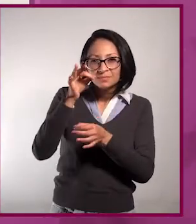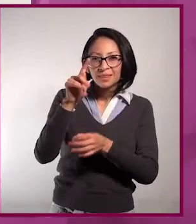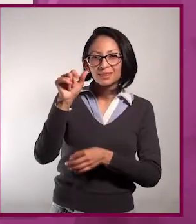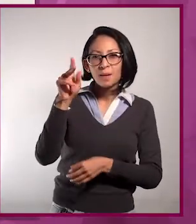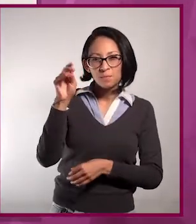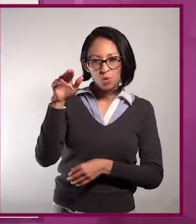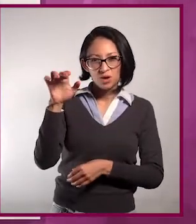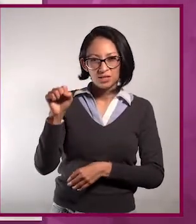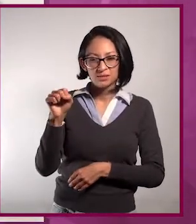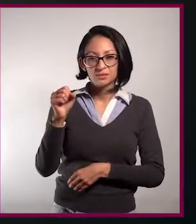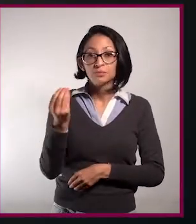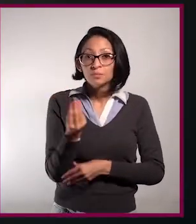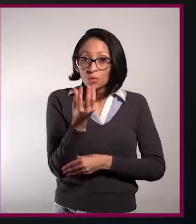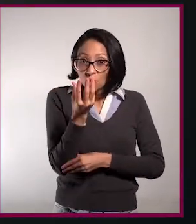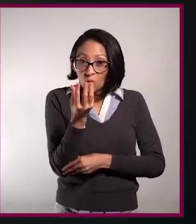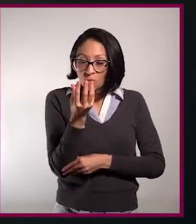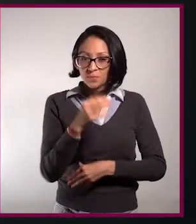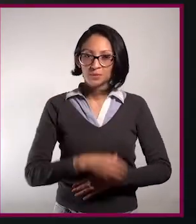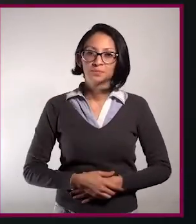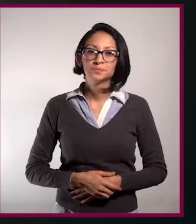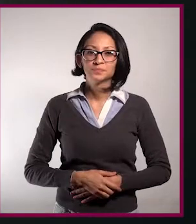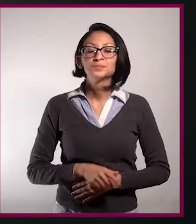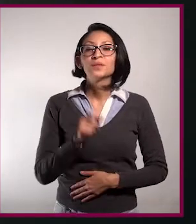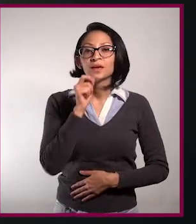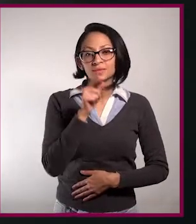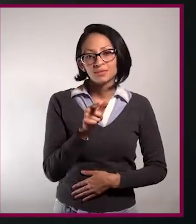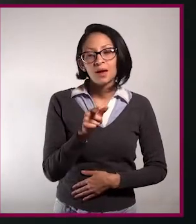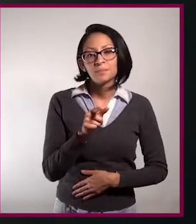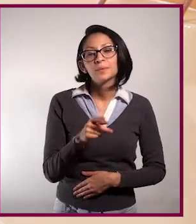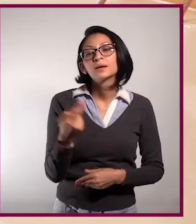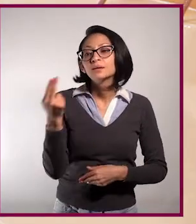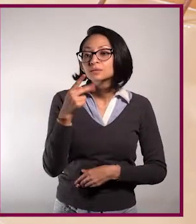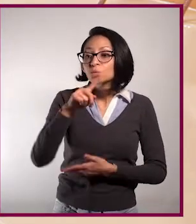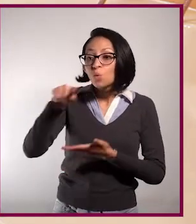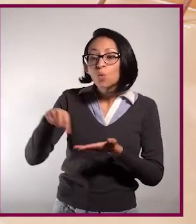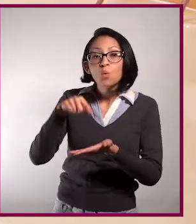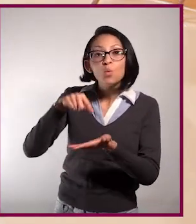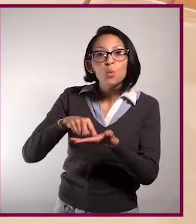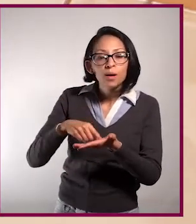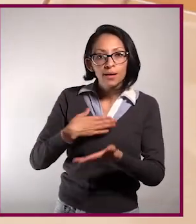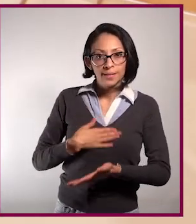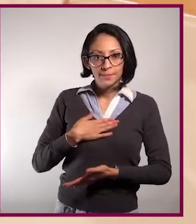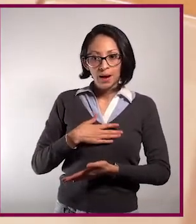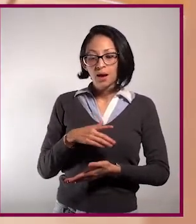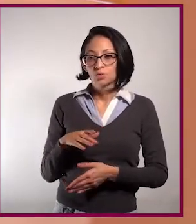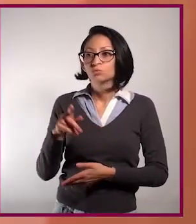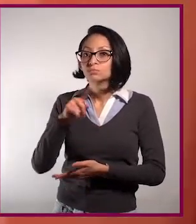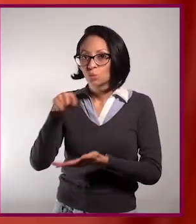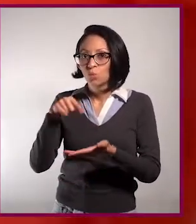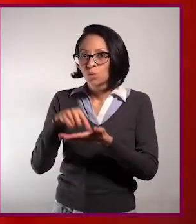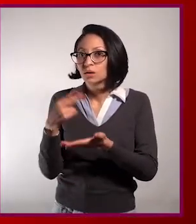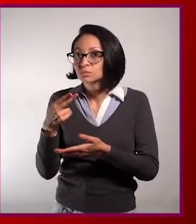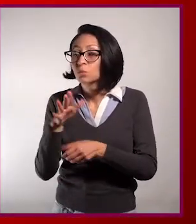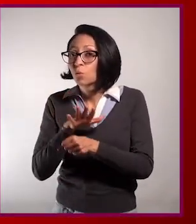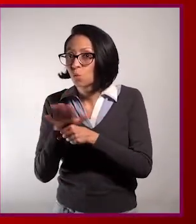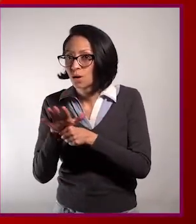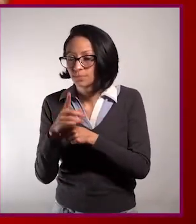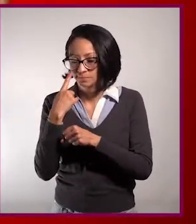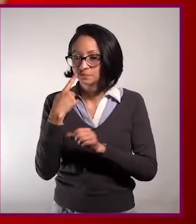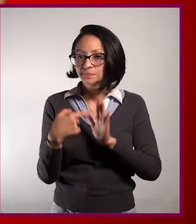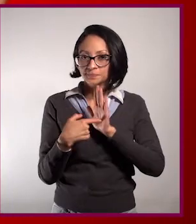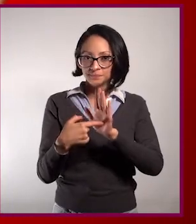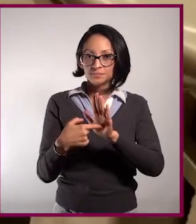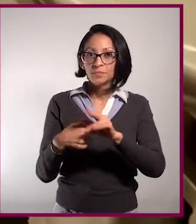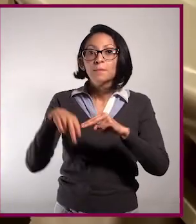Tampones. Copa menstrual. Y las instalaciones necesarias para la higiene menstrual son las